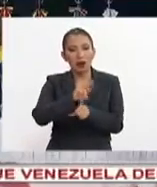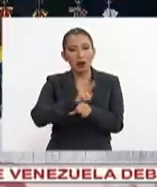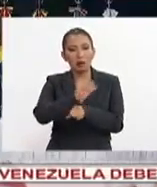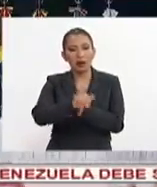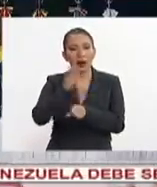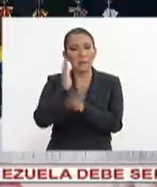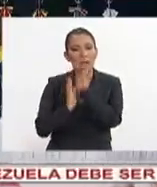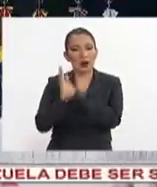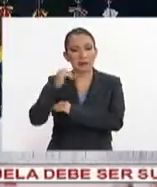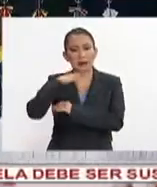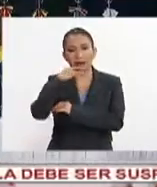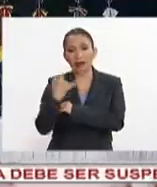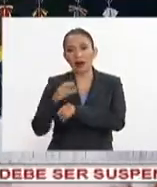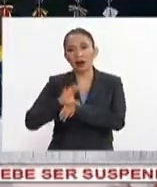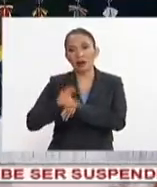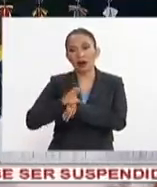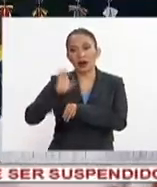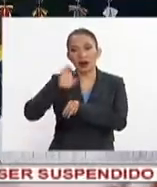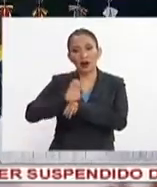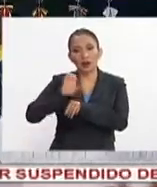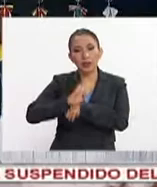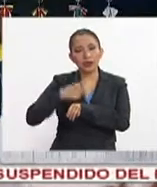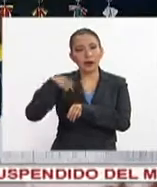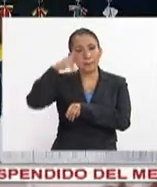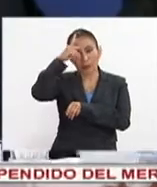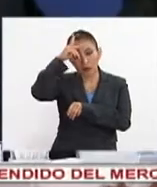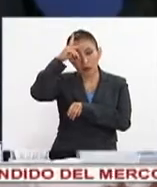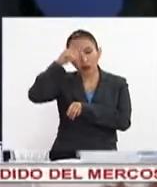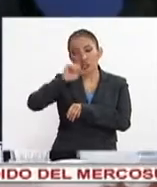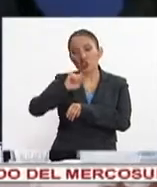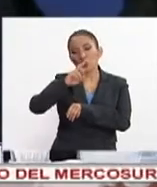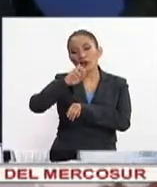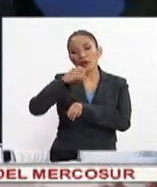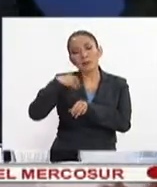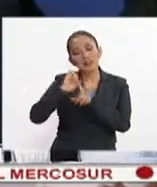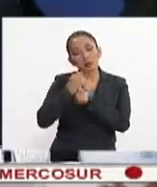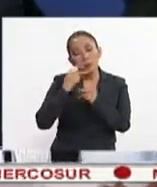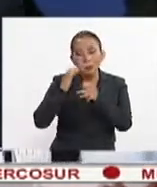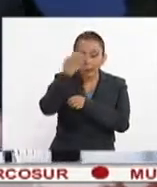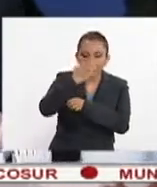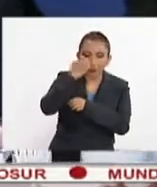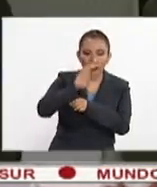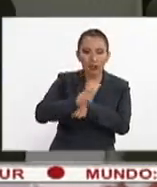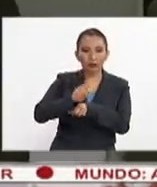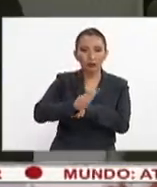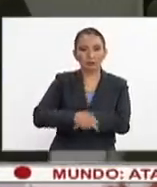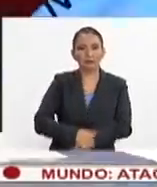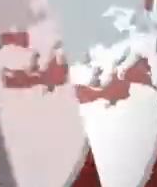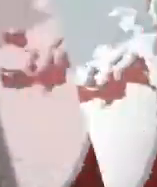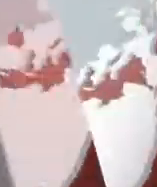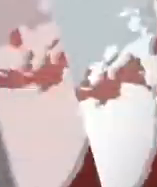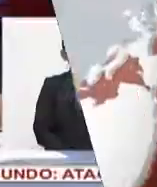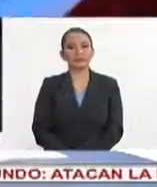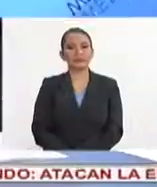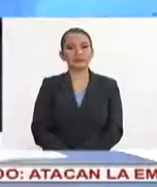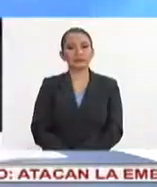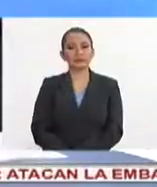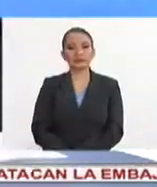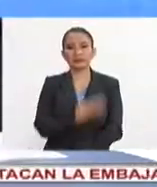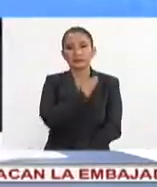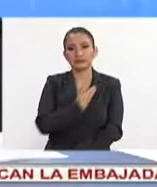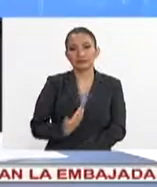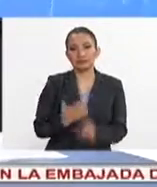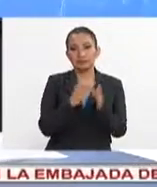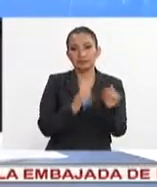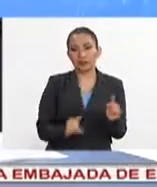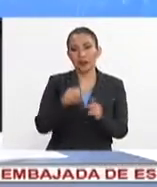Uruguay, Bolivia, Chile, Colombia, Ecuador, Perú y Surinam para debatir la situación de Venezuela. El presidente